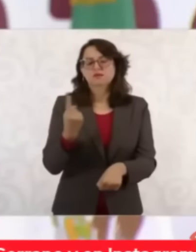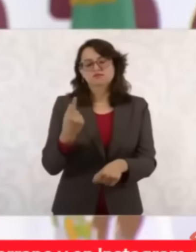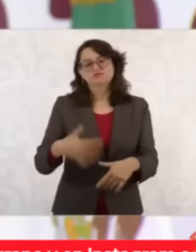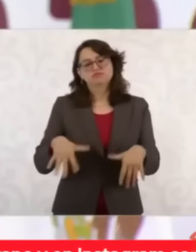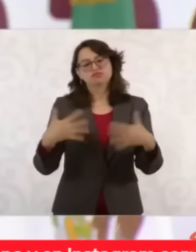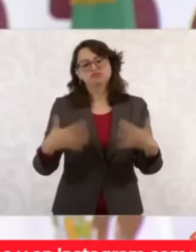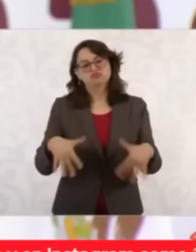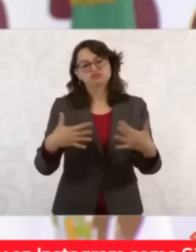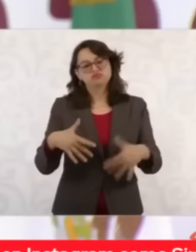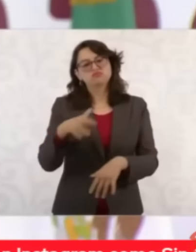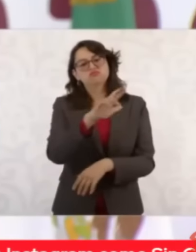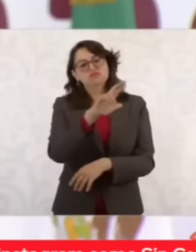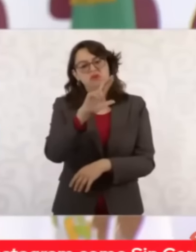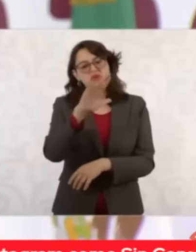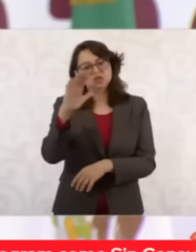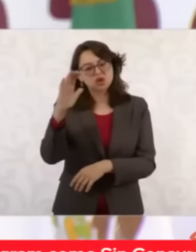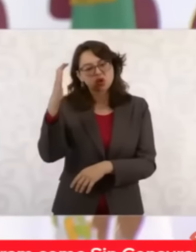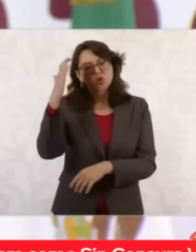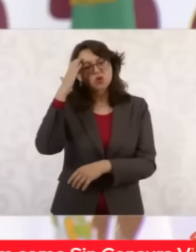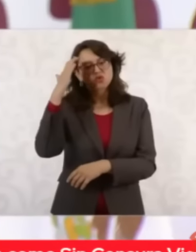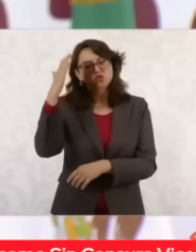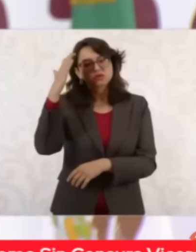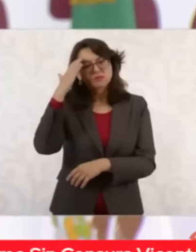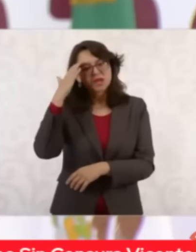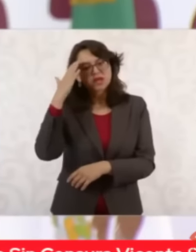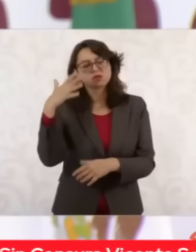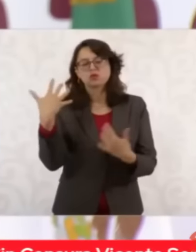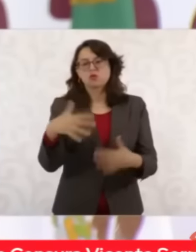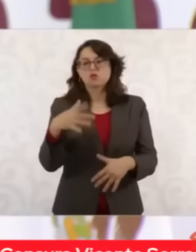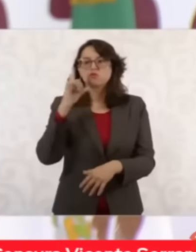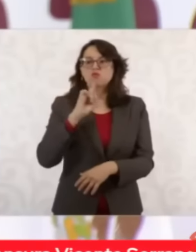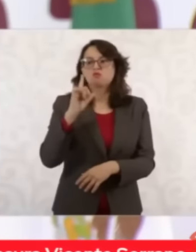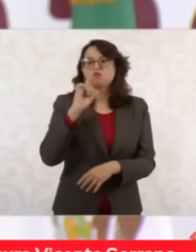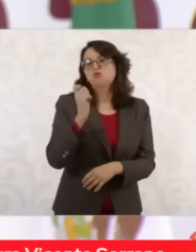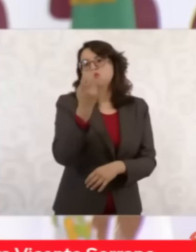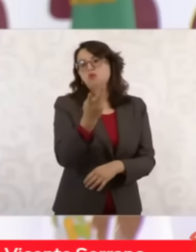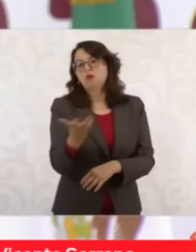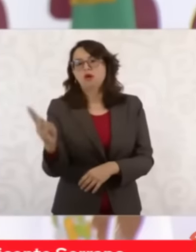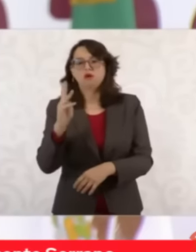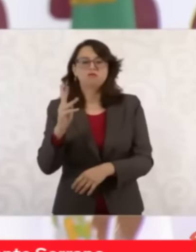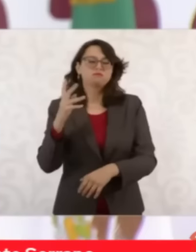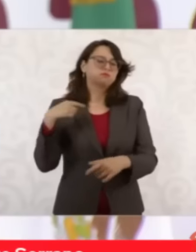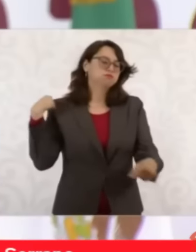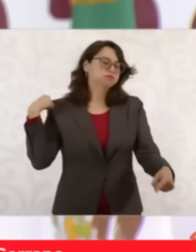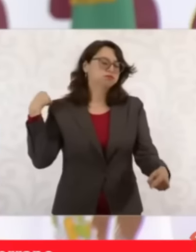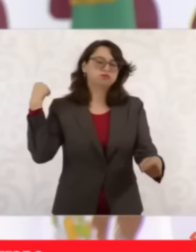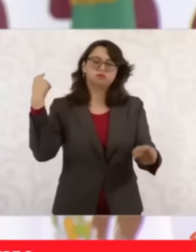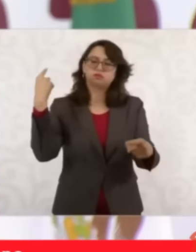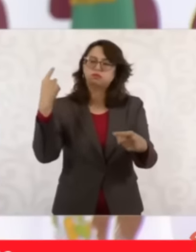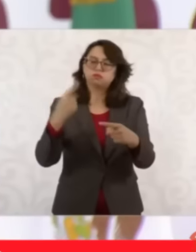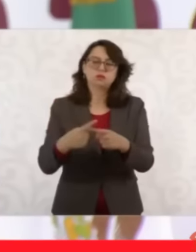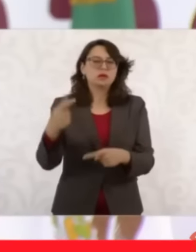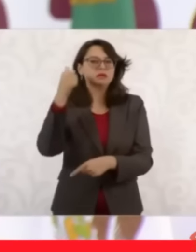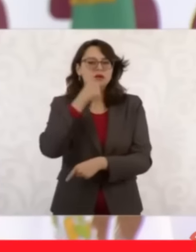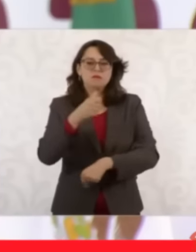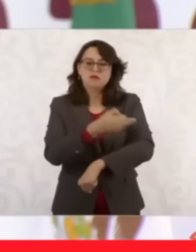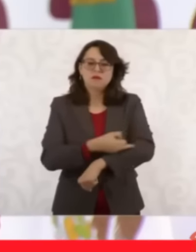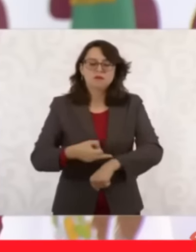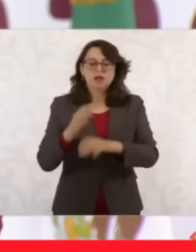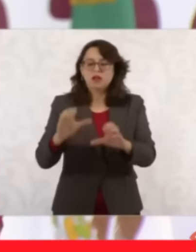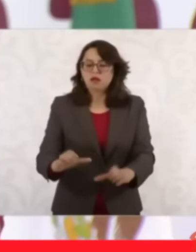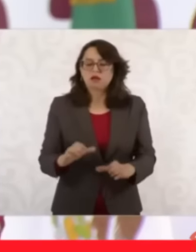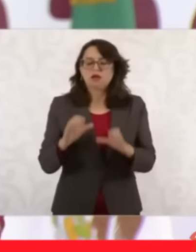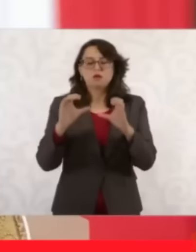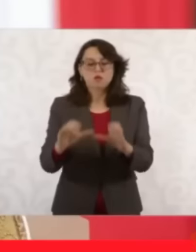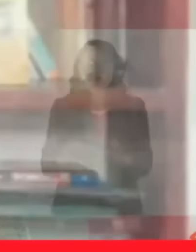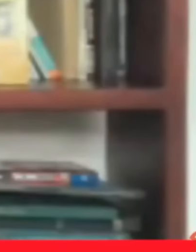inspiró a generaciones enteras, precisamente con condiciones sociales muy interesantes, que fueron las famosas 13 reformas de Carpizo